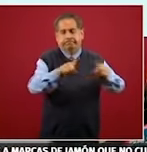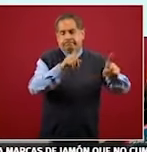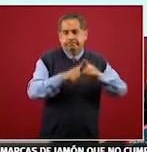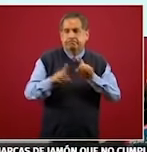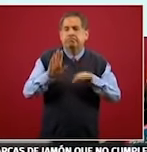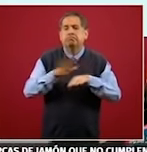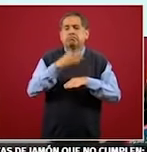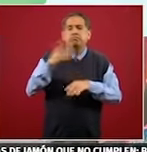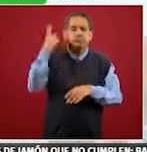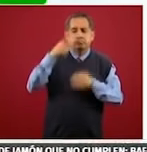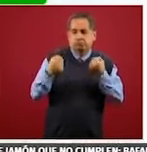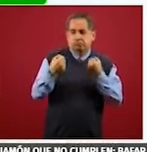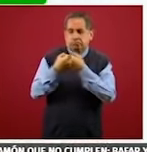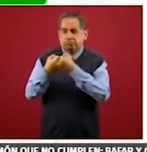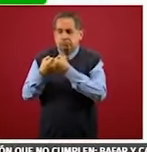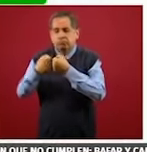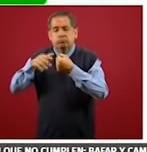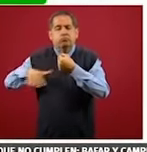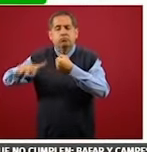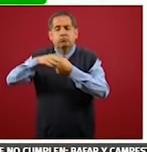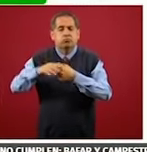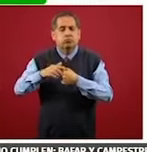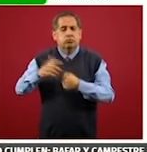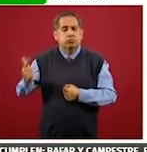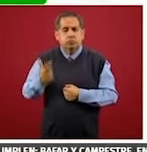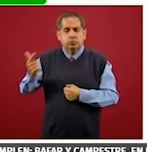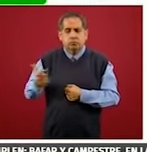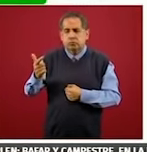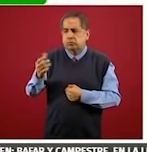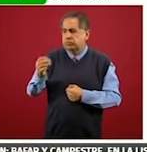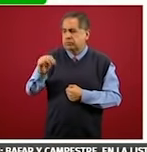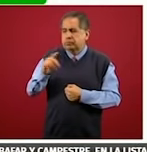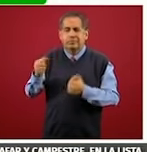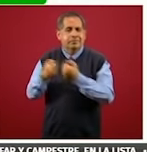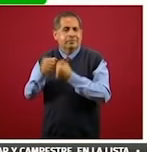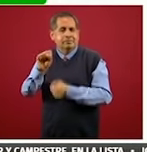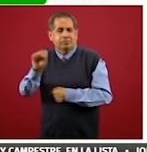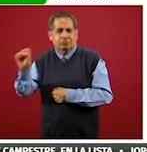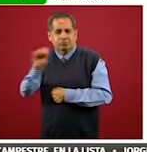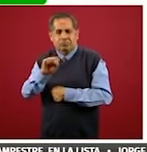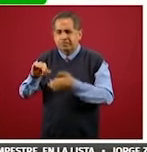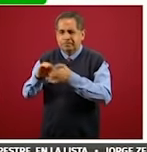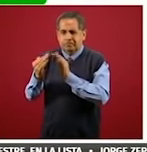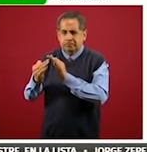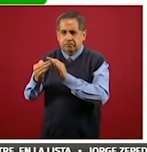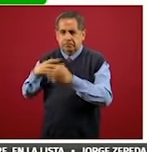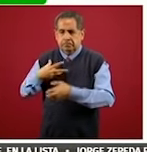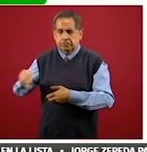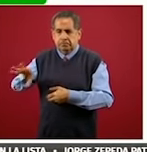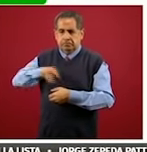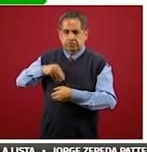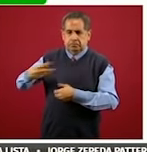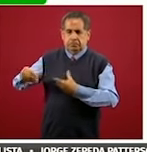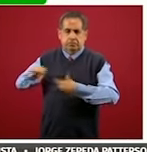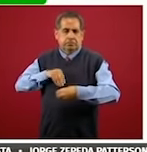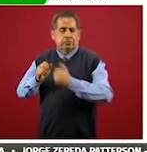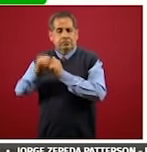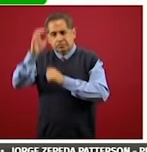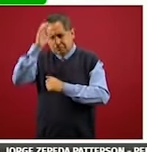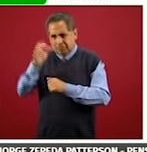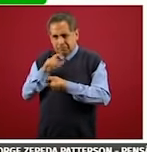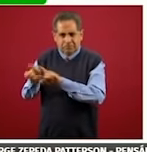proximidad en la zona de Gómez Palacio con Saltillo, comparte epidemia con Coahuila,